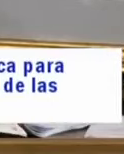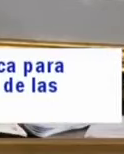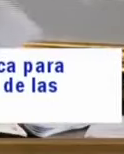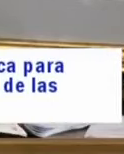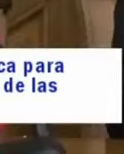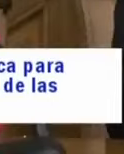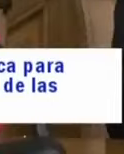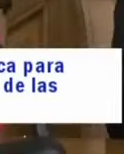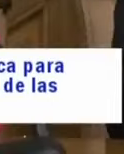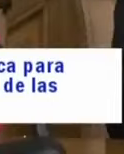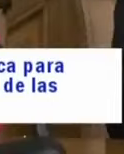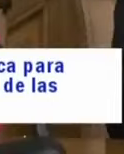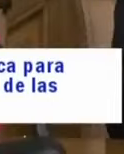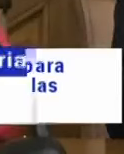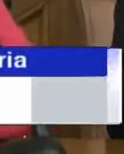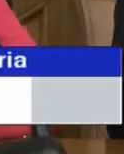Siguiente.